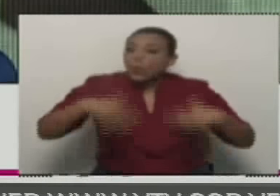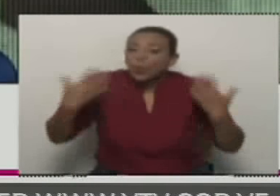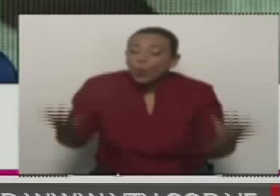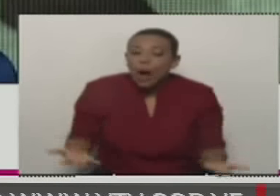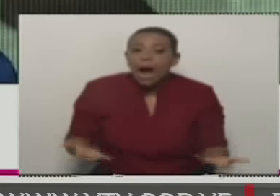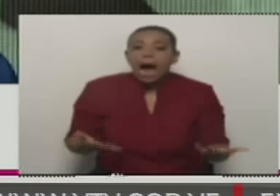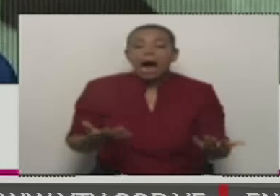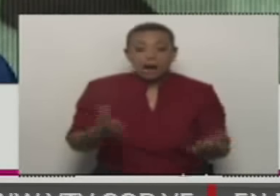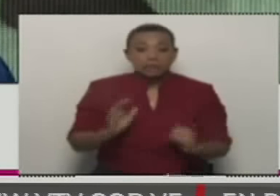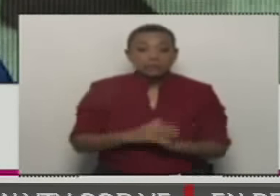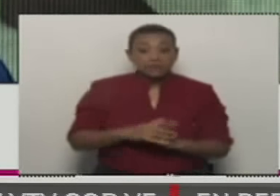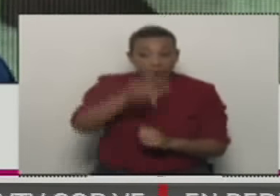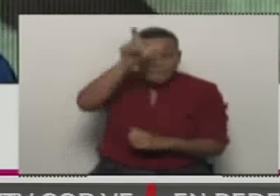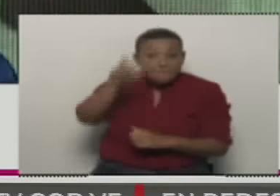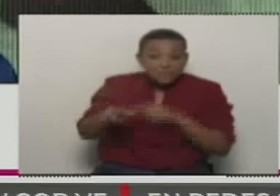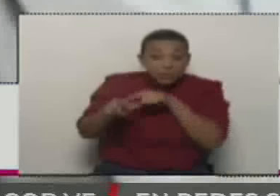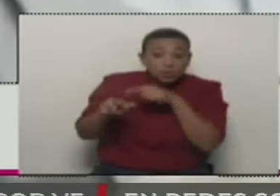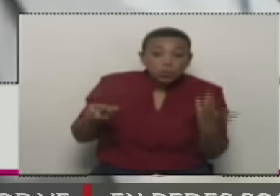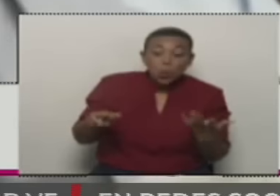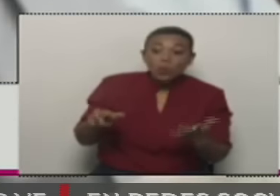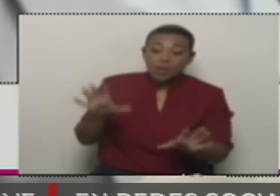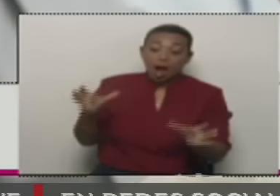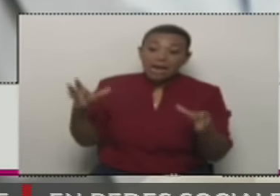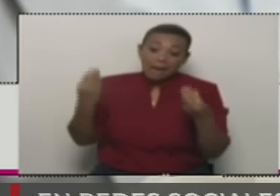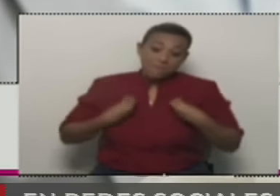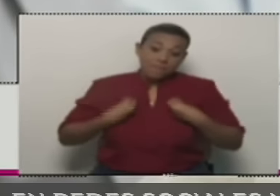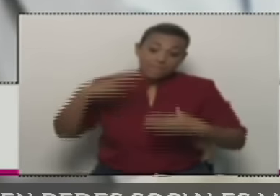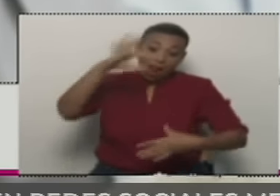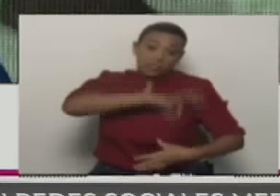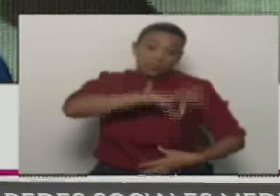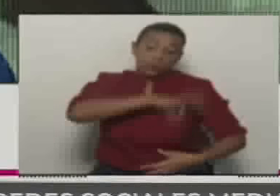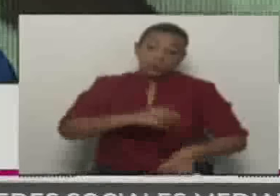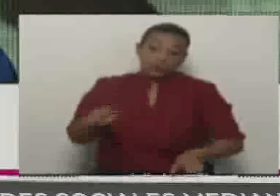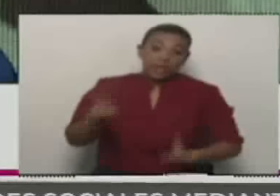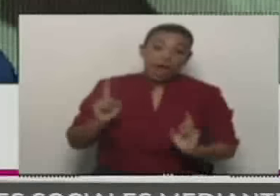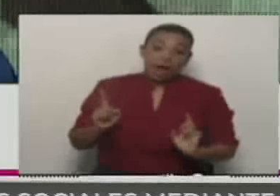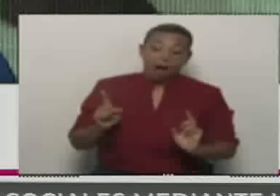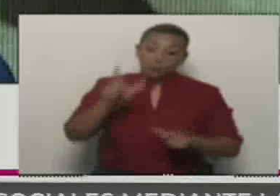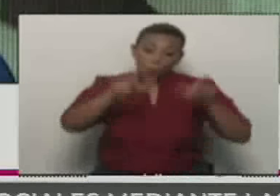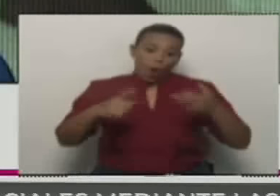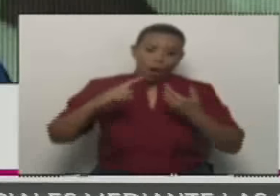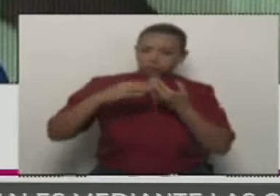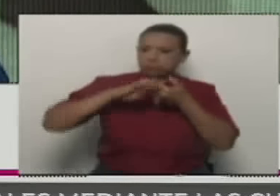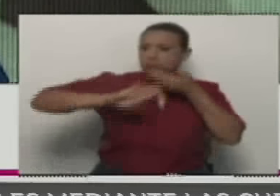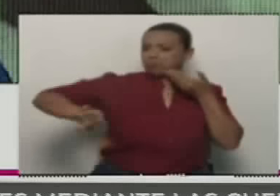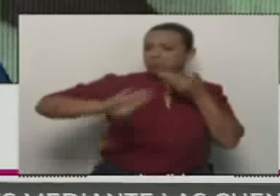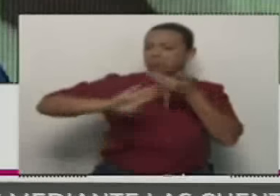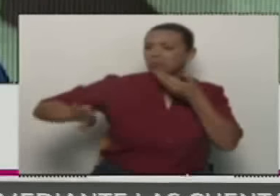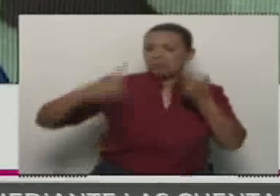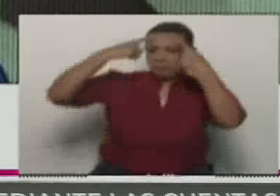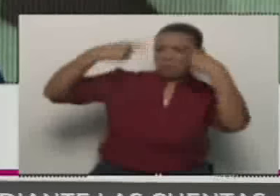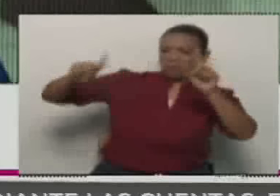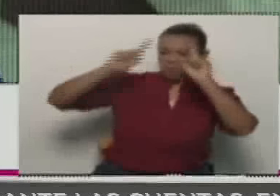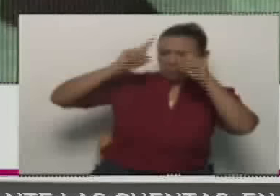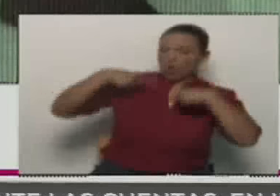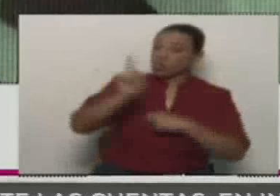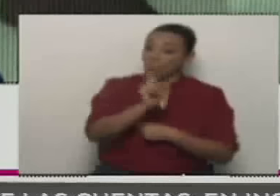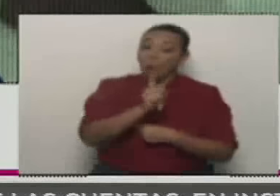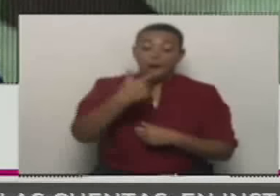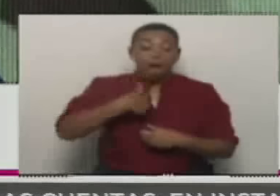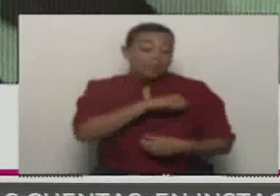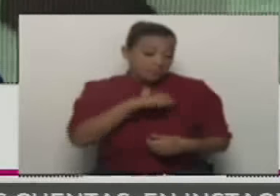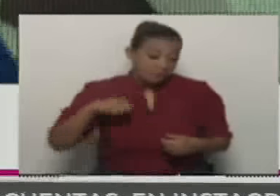Ahí ya como el ser humano, como ser social, porque nosotros somos ser humano que tiene como dos grandes facetas. El ser